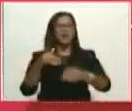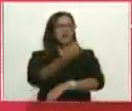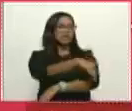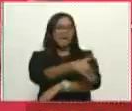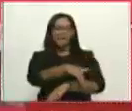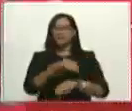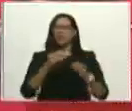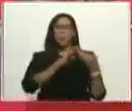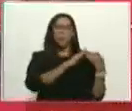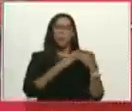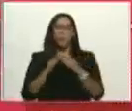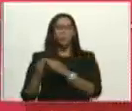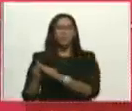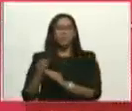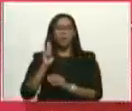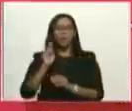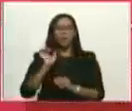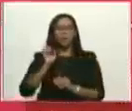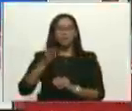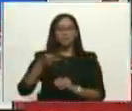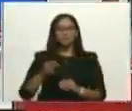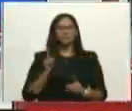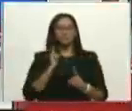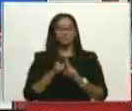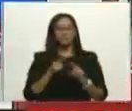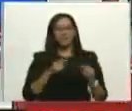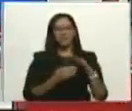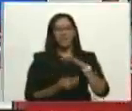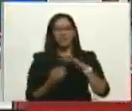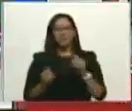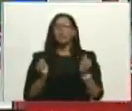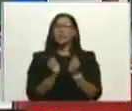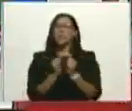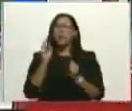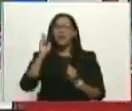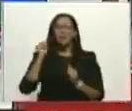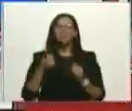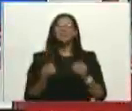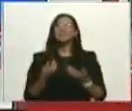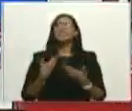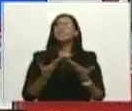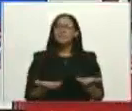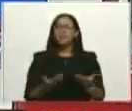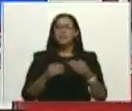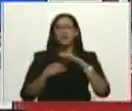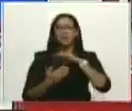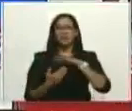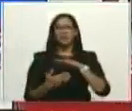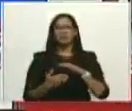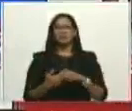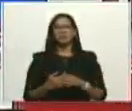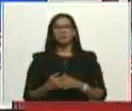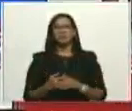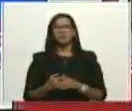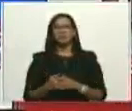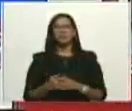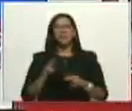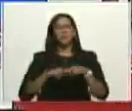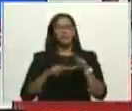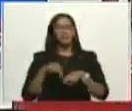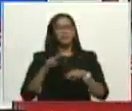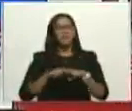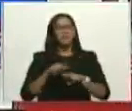UVC, y eso es la base fundamental de desde la base, con la base y por la base. Así mismo es. ¿Ah? Así mismo es. Estructurando una